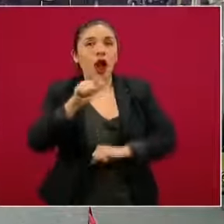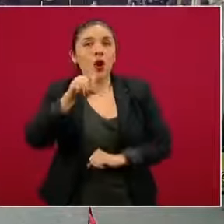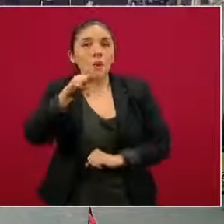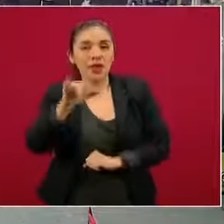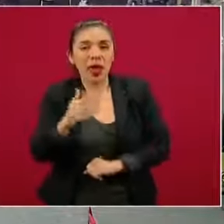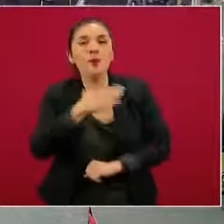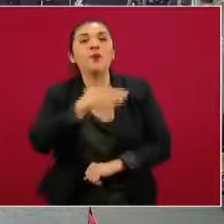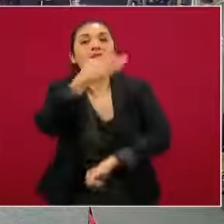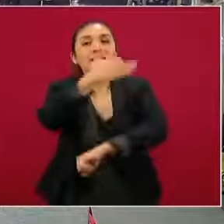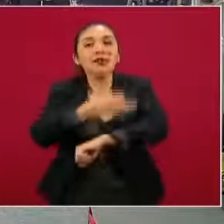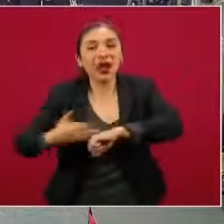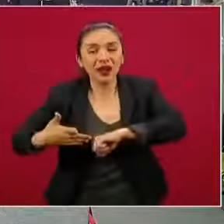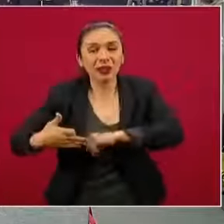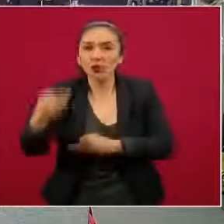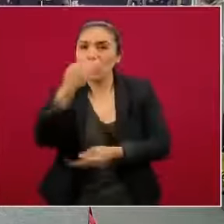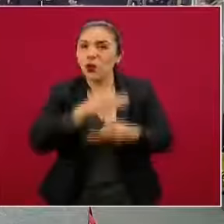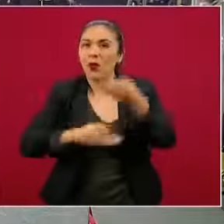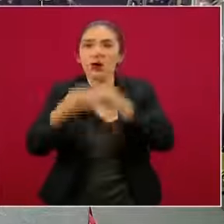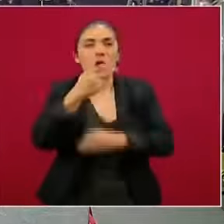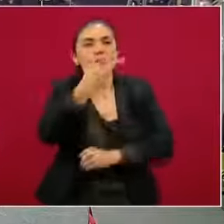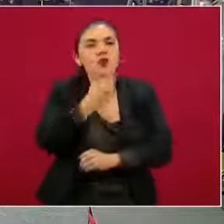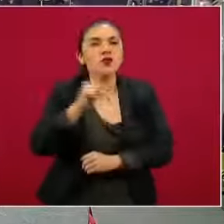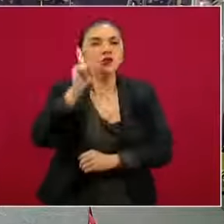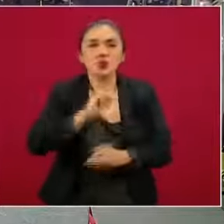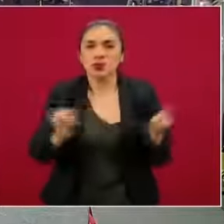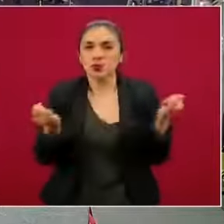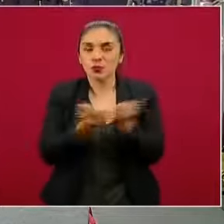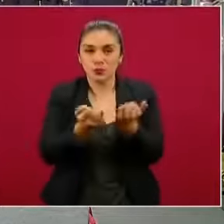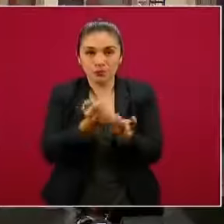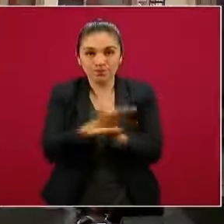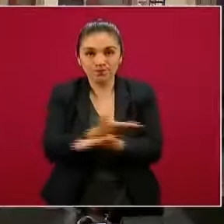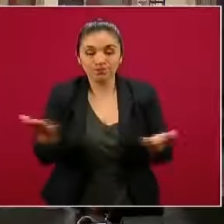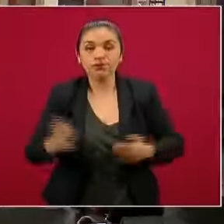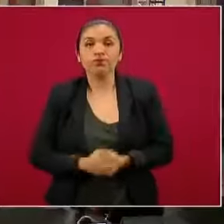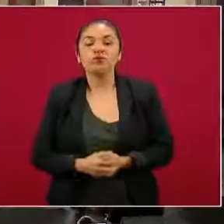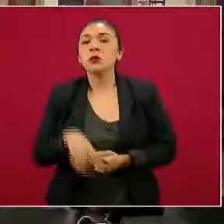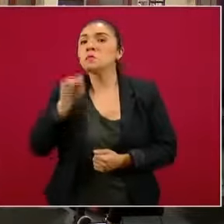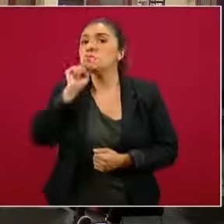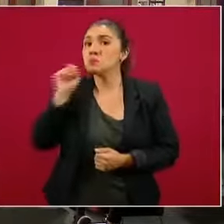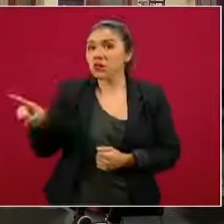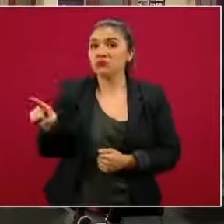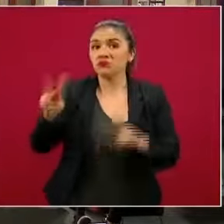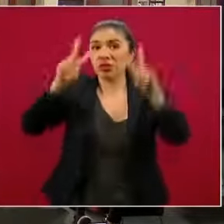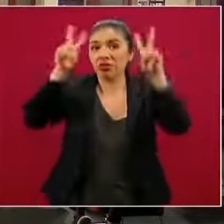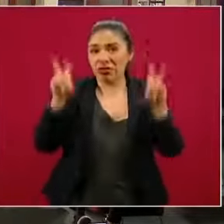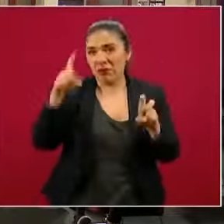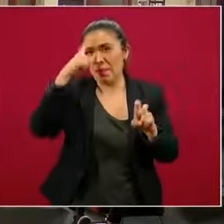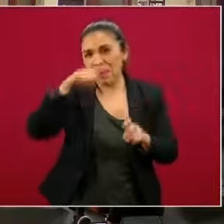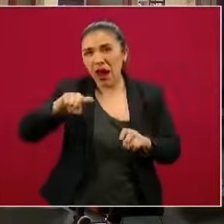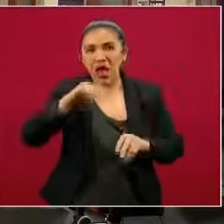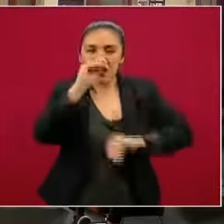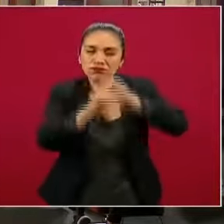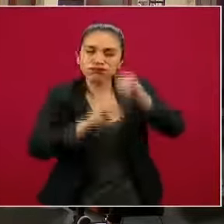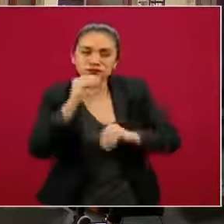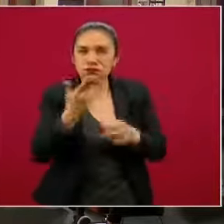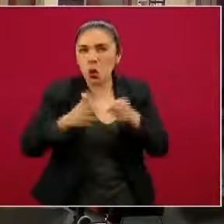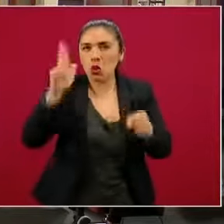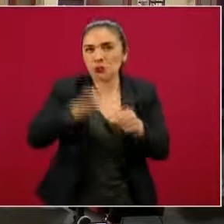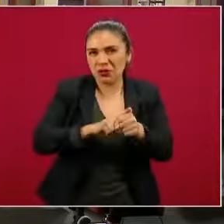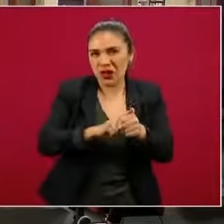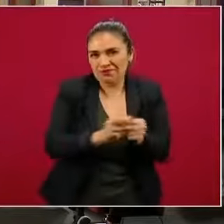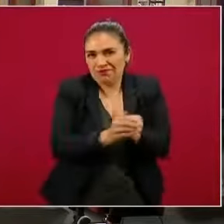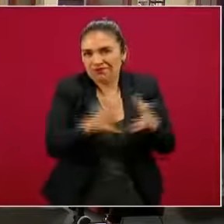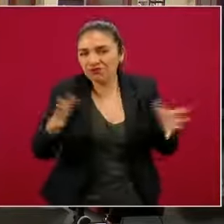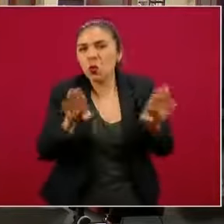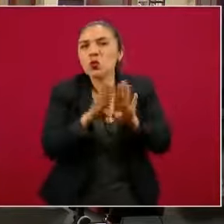Muy buenas tardes a todas y a todos. Sobre este mismo tema de la reconversión, sobre